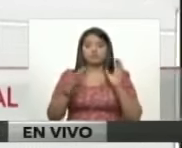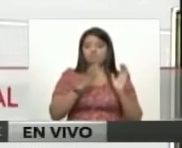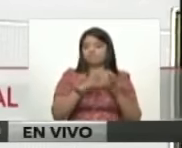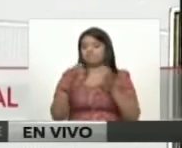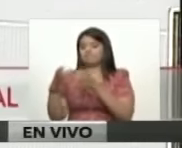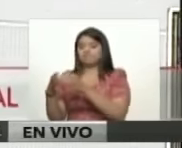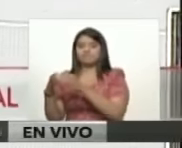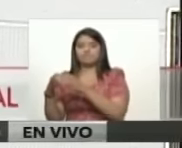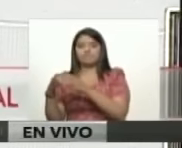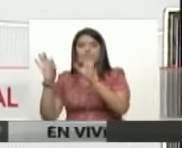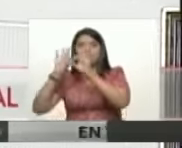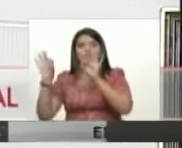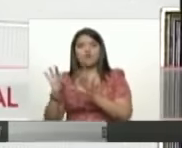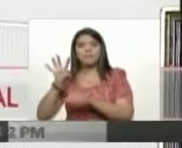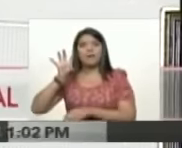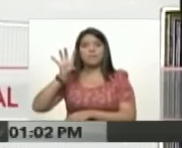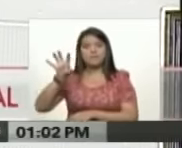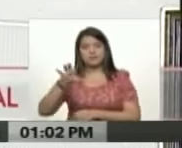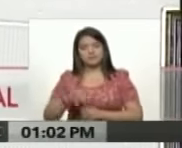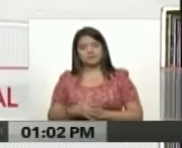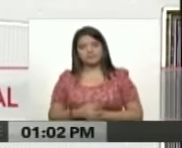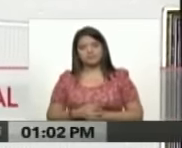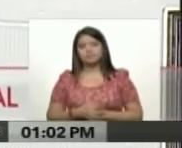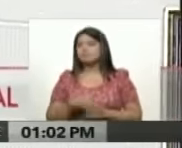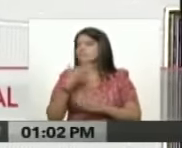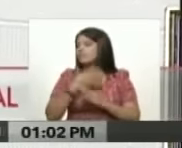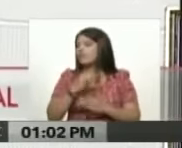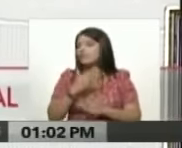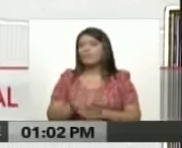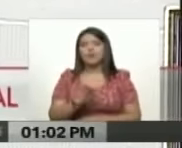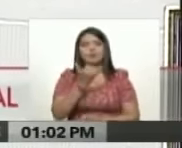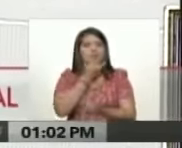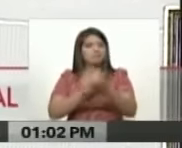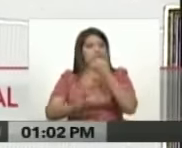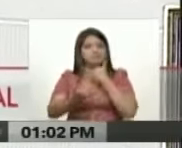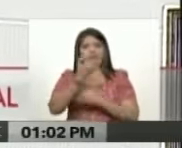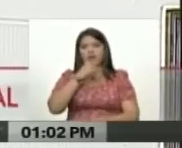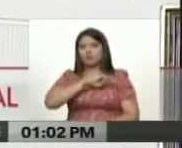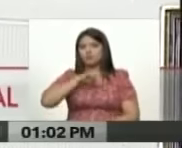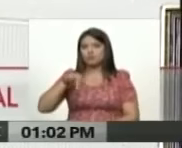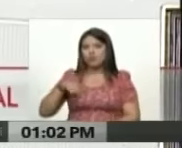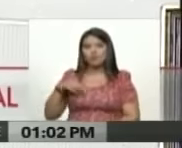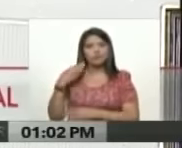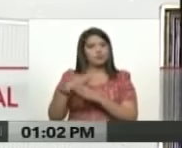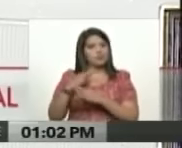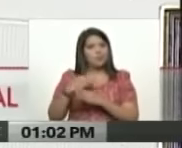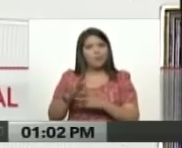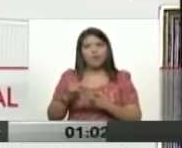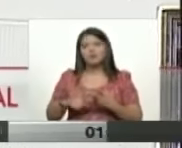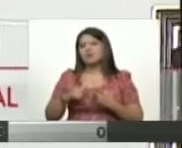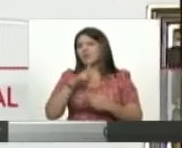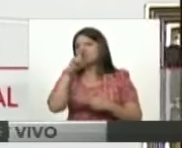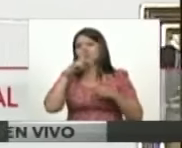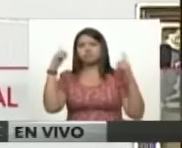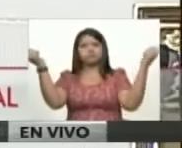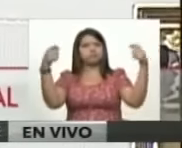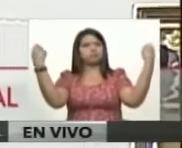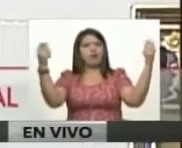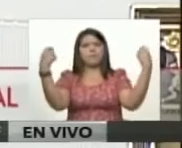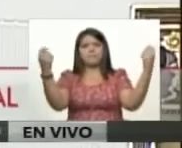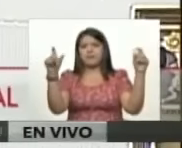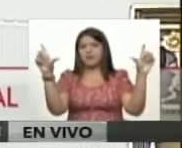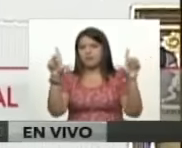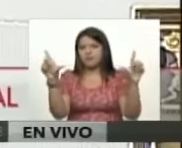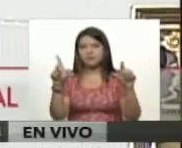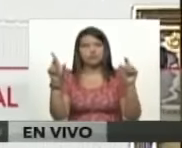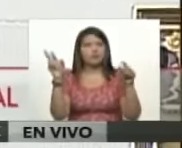de país. Más allá de los errores que se nos puedan atribuir, más allá de la feroz campaña mediática